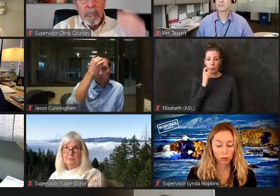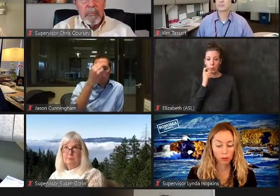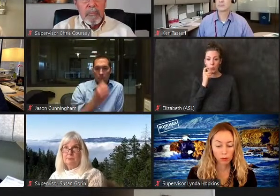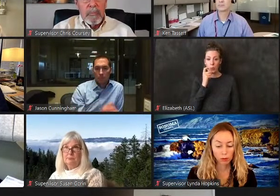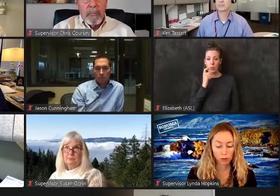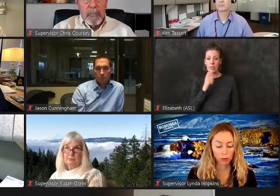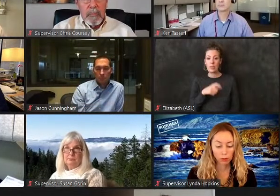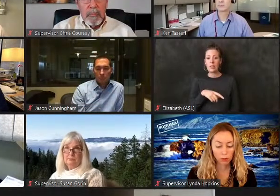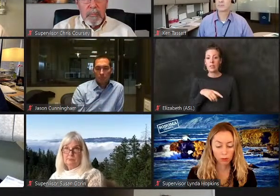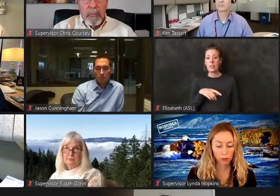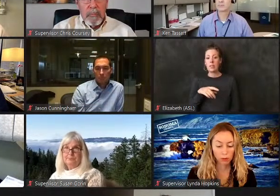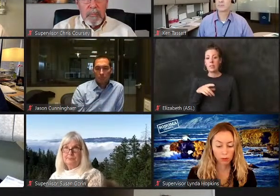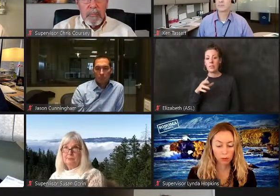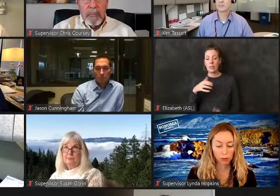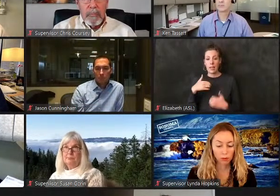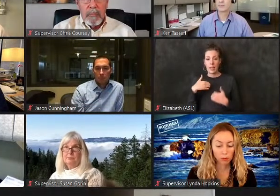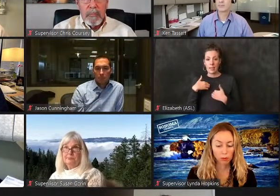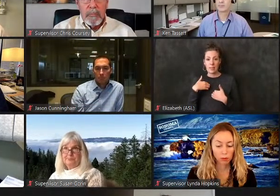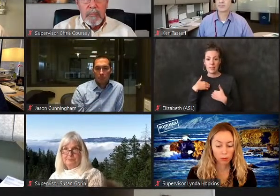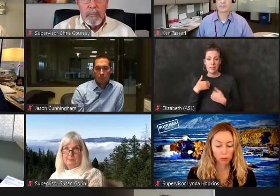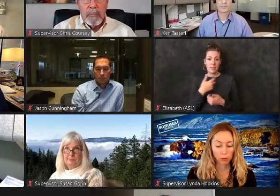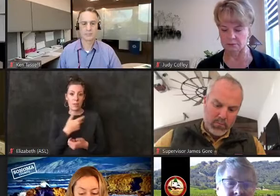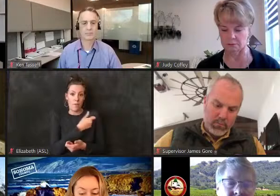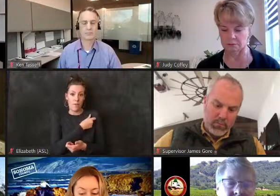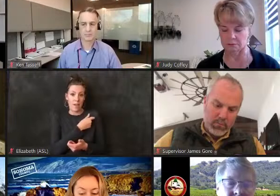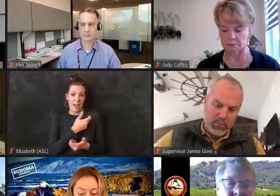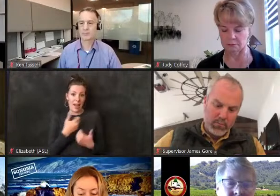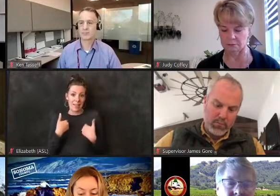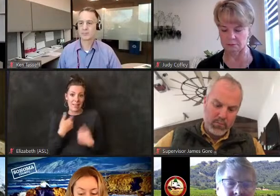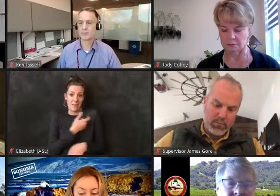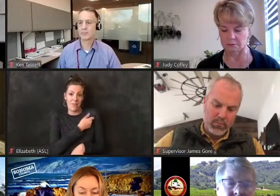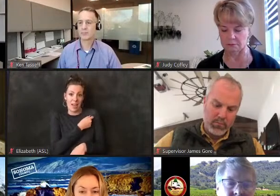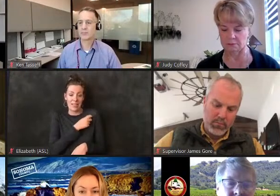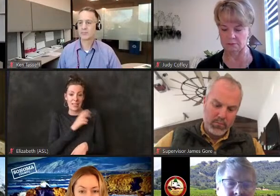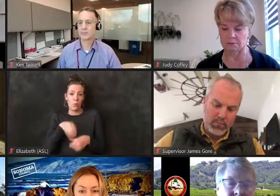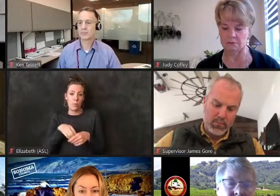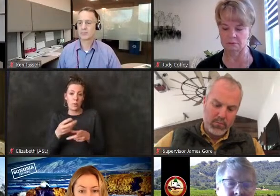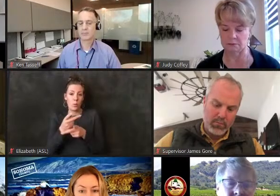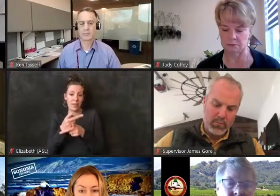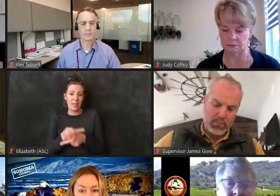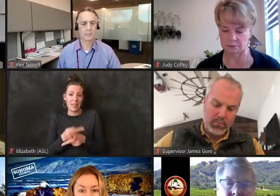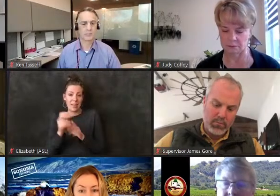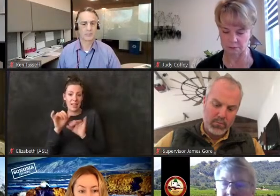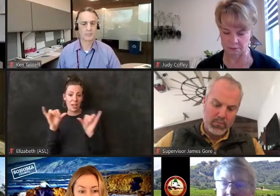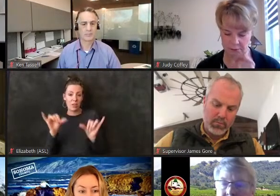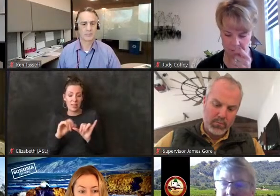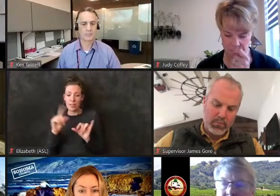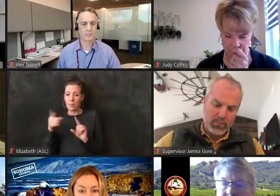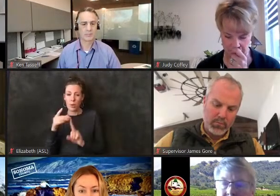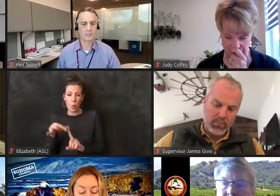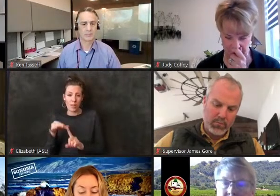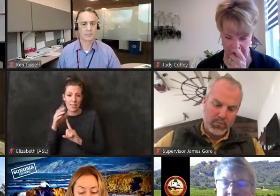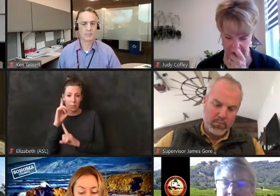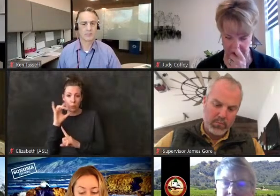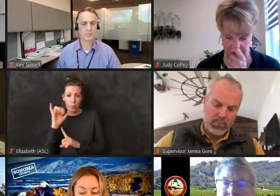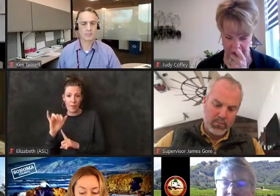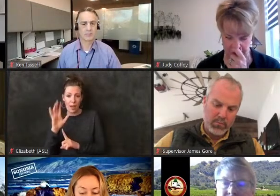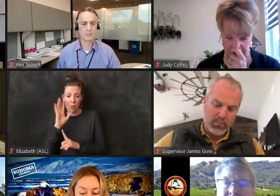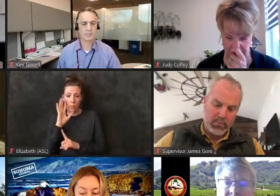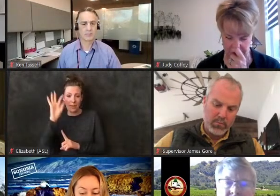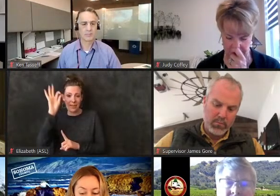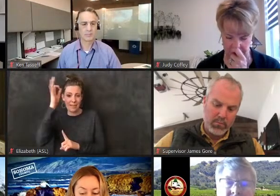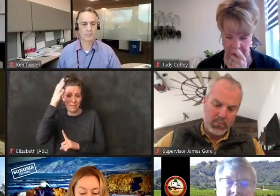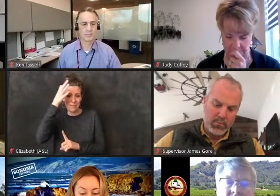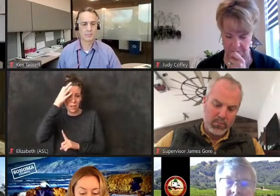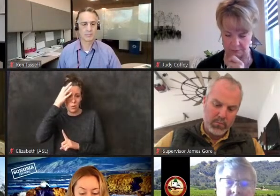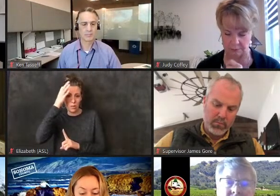la persona que está recibiendo la vacuna, de dónde son, la raza, quién personas son, en qué área viven y todo